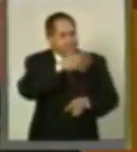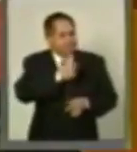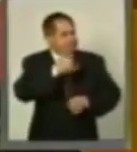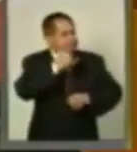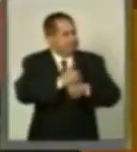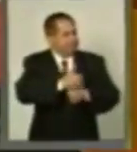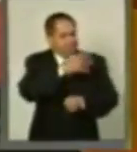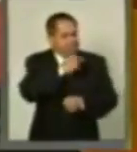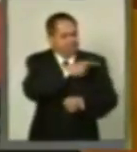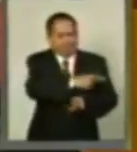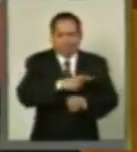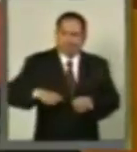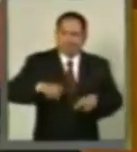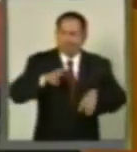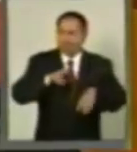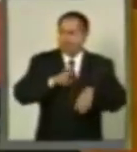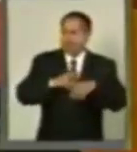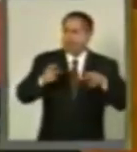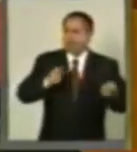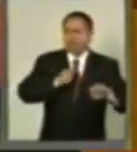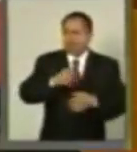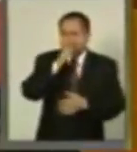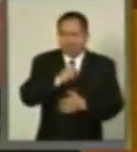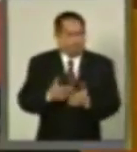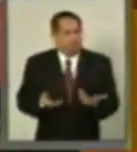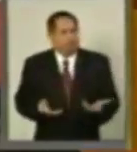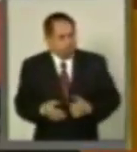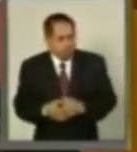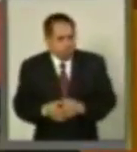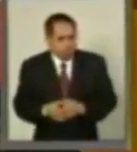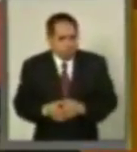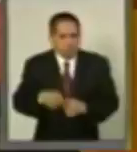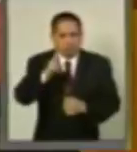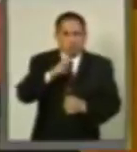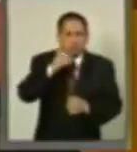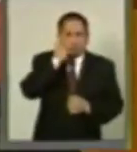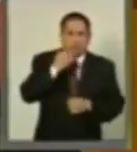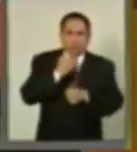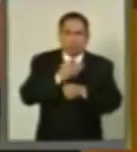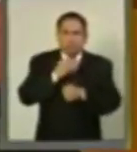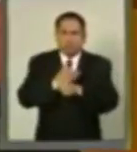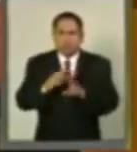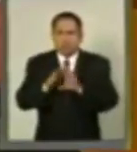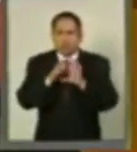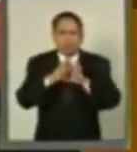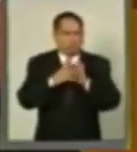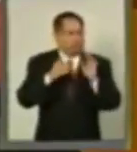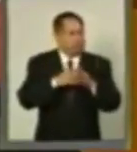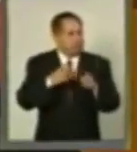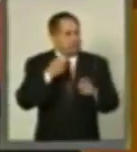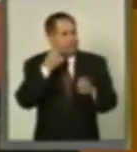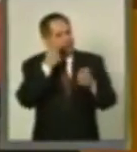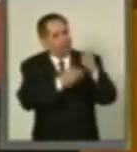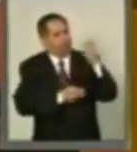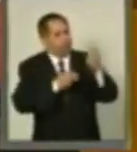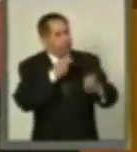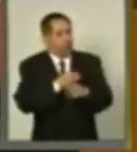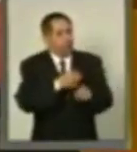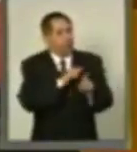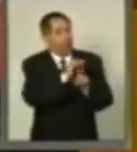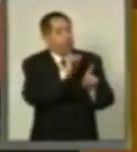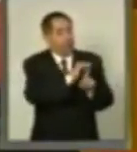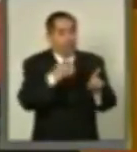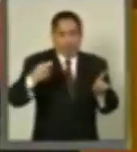los gobernadores. Sin embargo, no quiero ser tomada como alguien que practica el bullying, de modo que